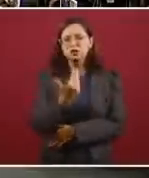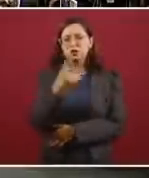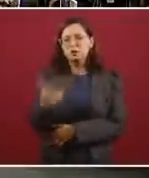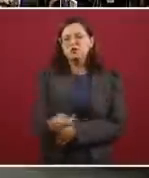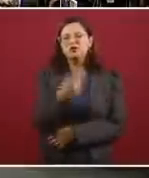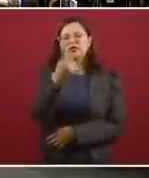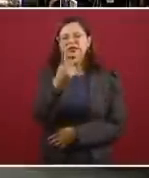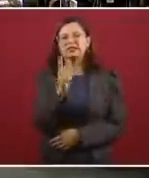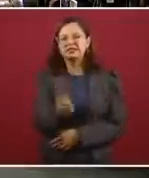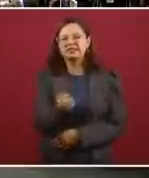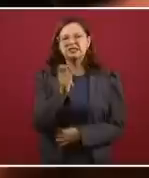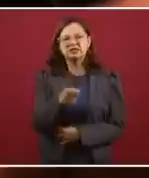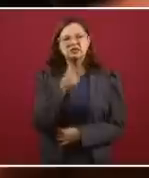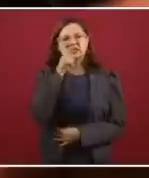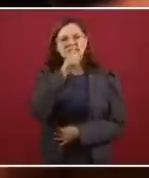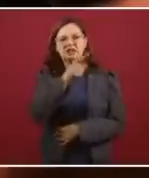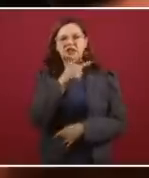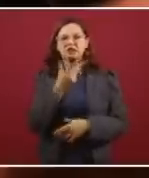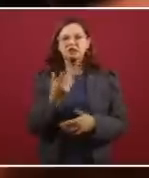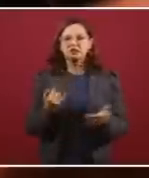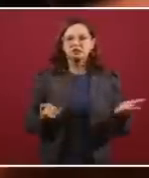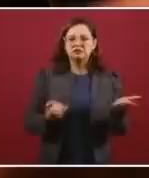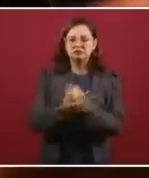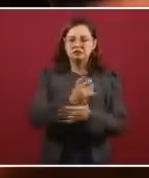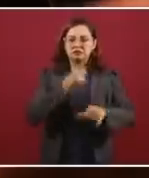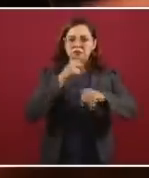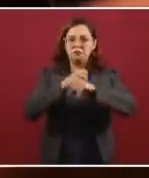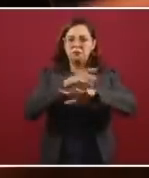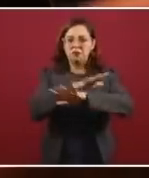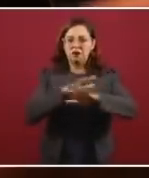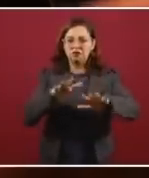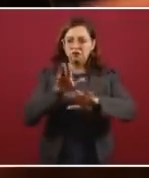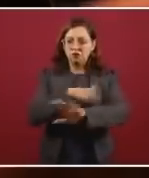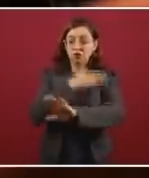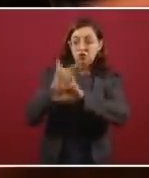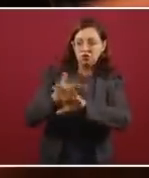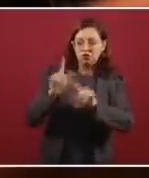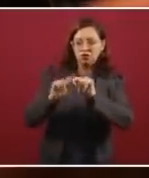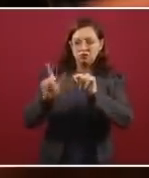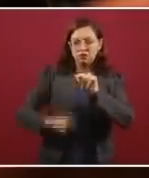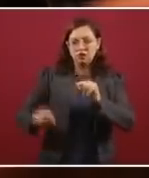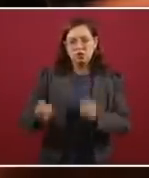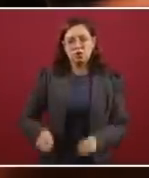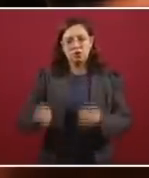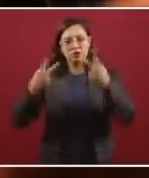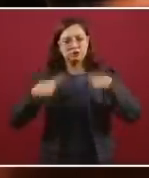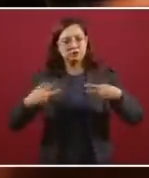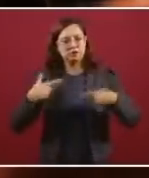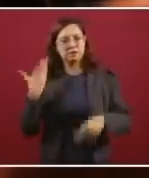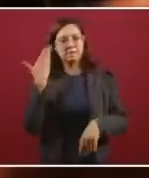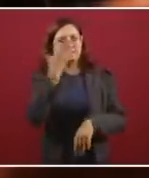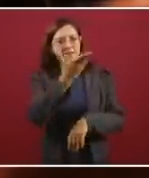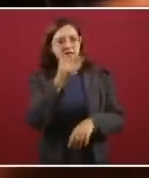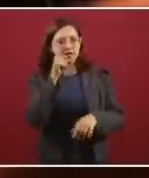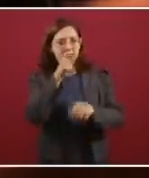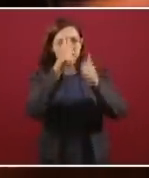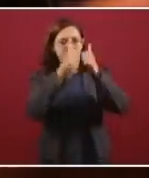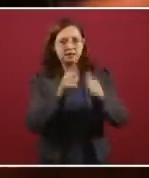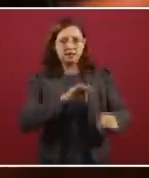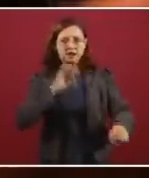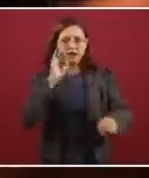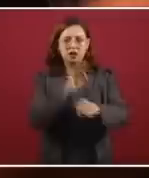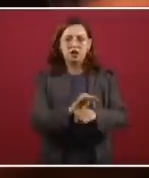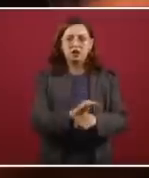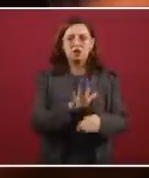estimaciones tiene sobre este impacto que tendría con México, sobre el número de solicitudes de asilo, o cuál otro impacto